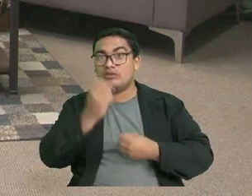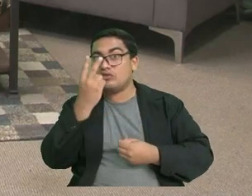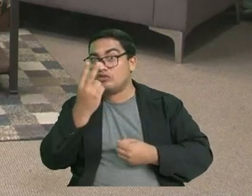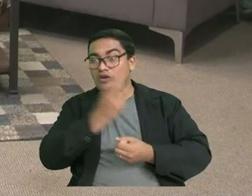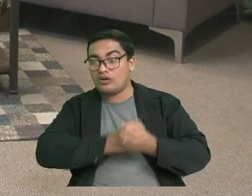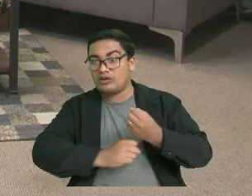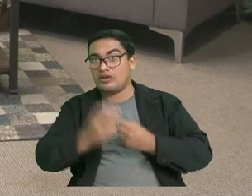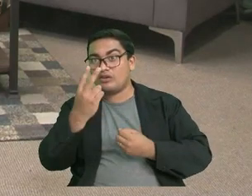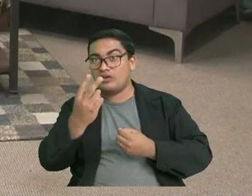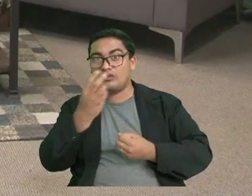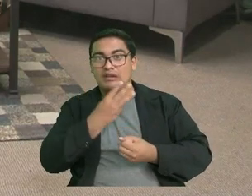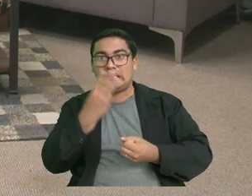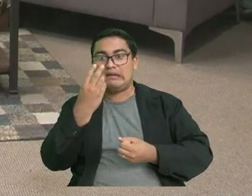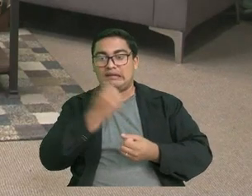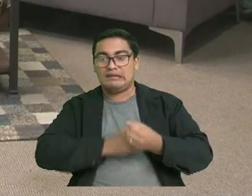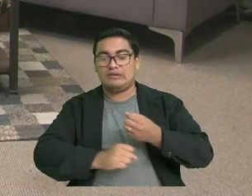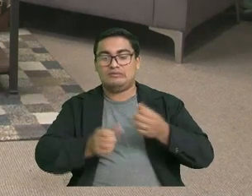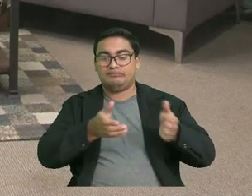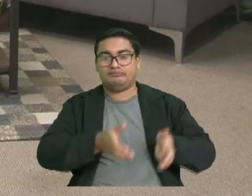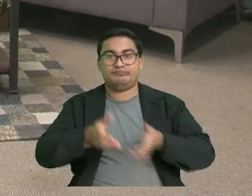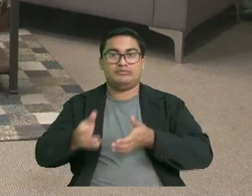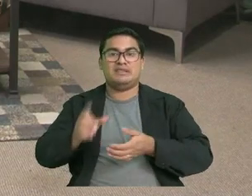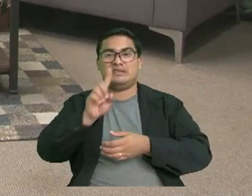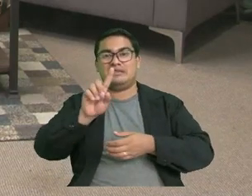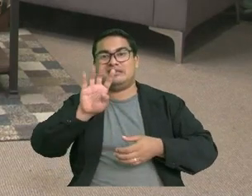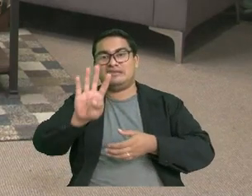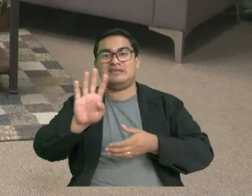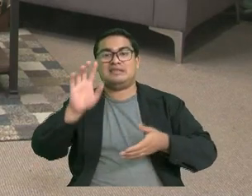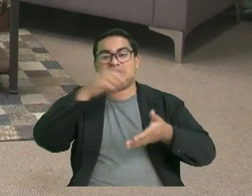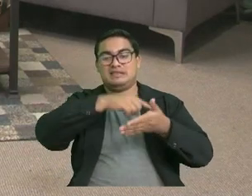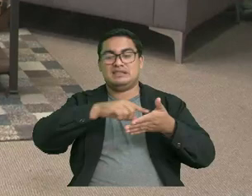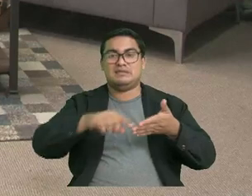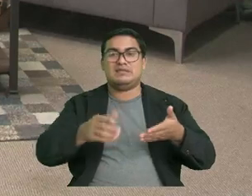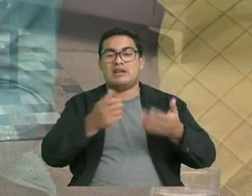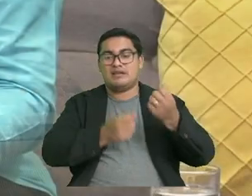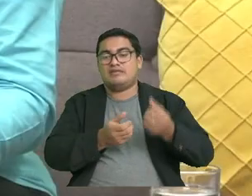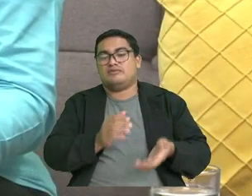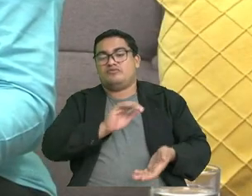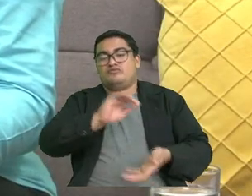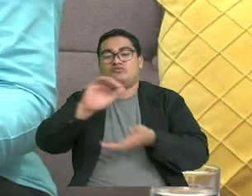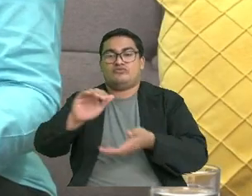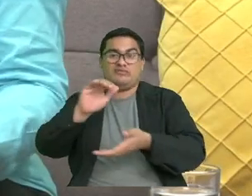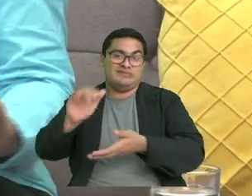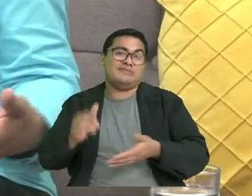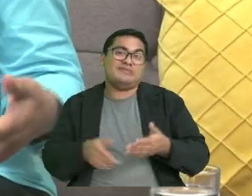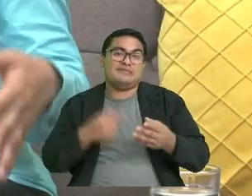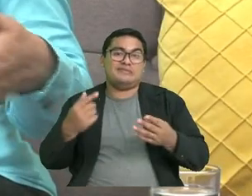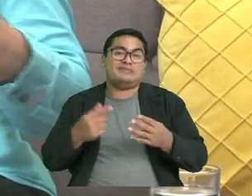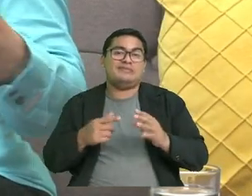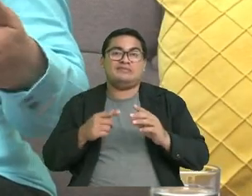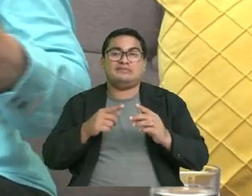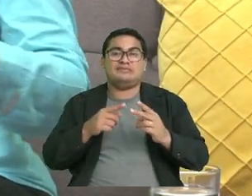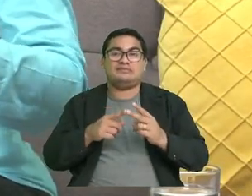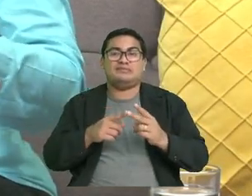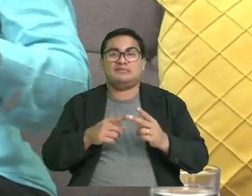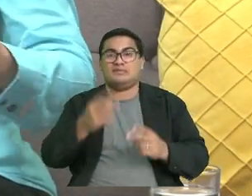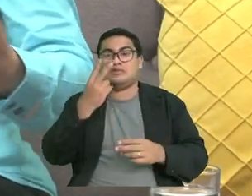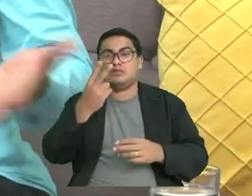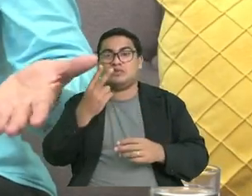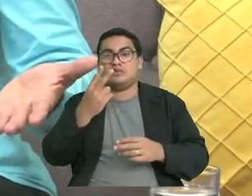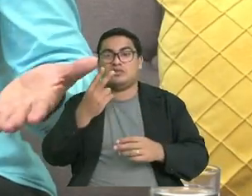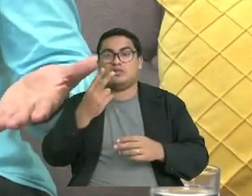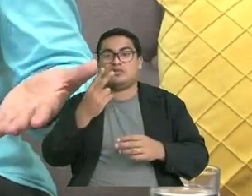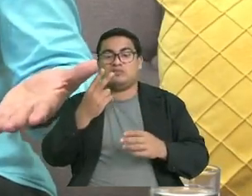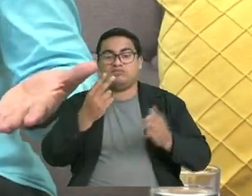un hijo, te dan 14 semanas. Claro. Te dan también si tuviste dos hijos